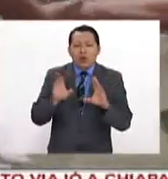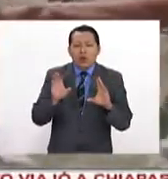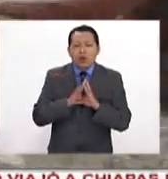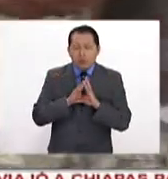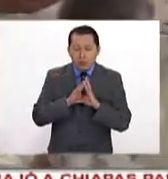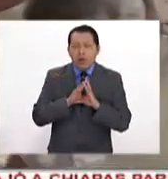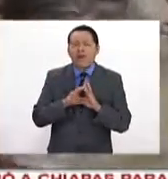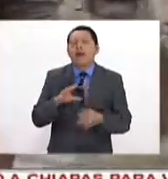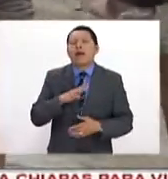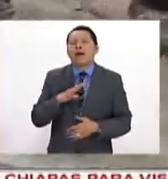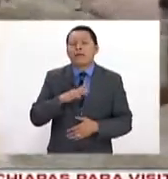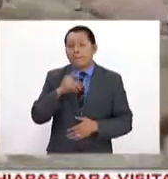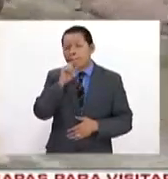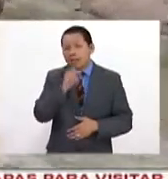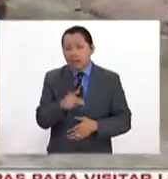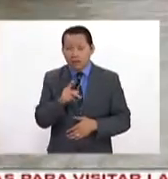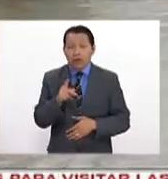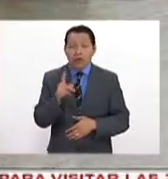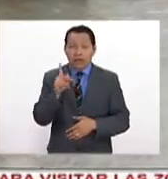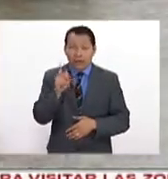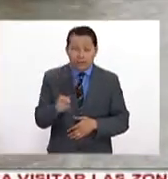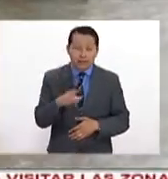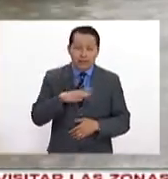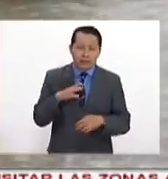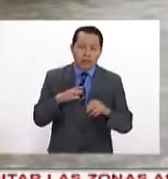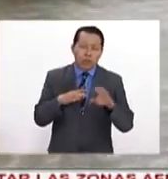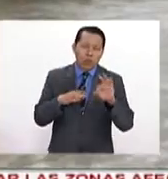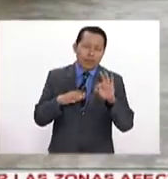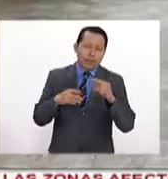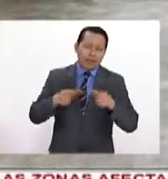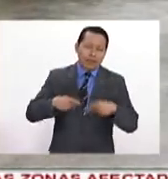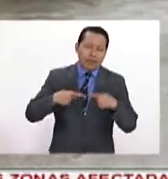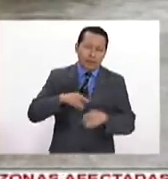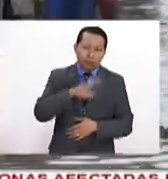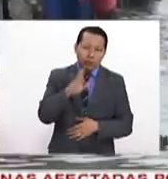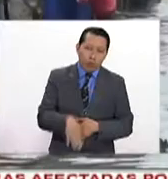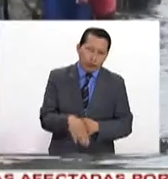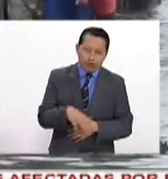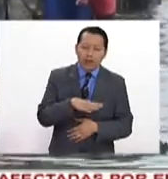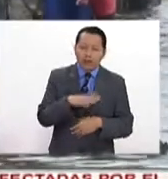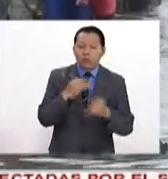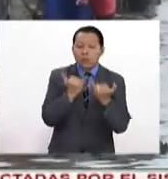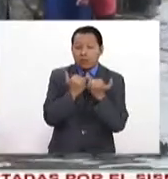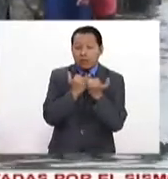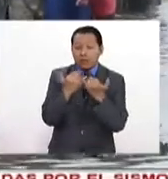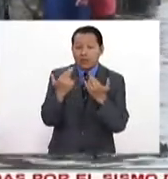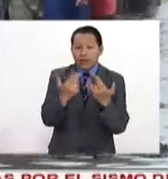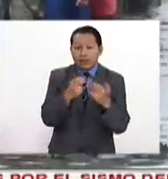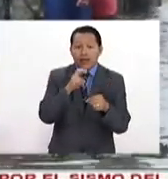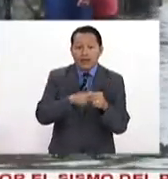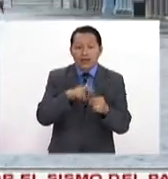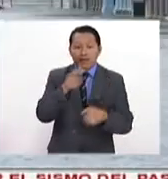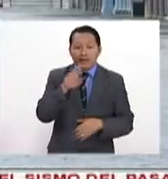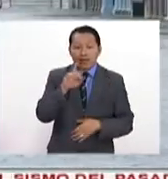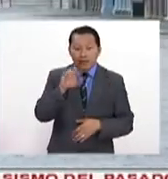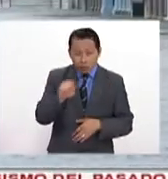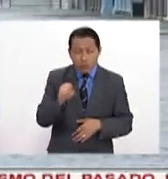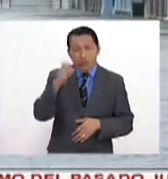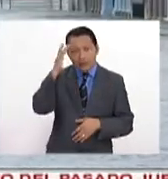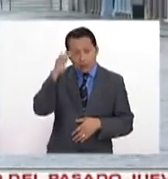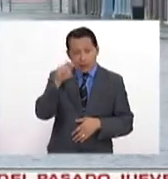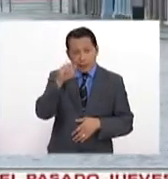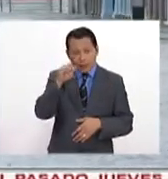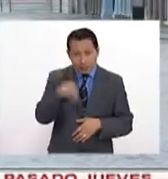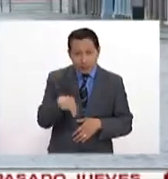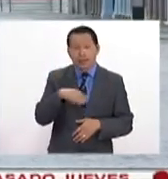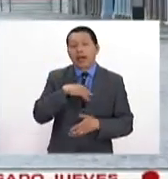malecón cubano. En total suman 40 las víctimas por Irma. Además dejó daños severos, como le habíamos informado, en Barbados, San Martín y las Islas